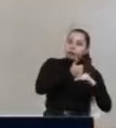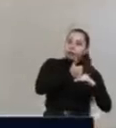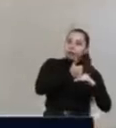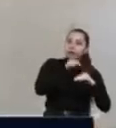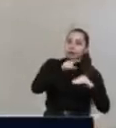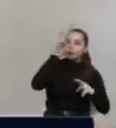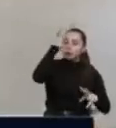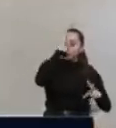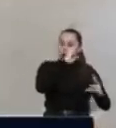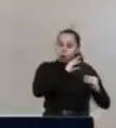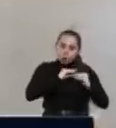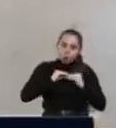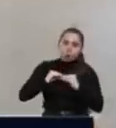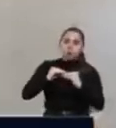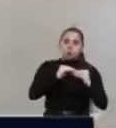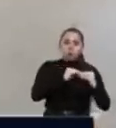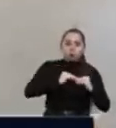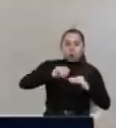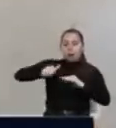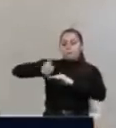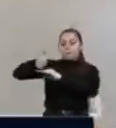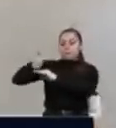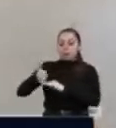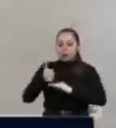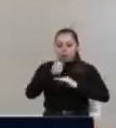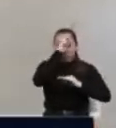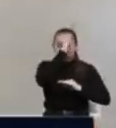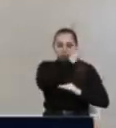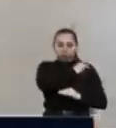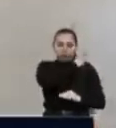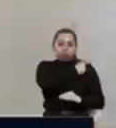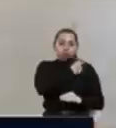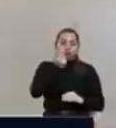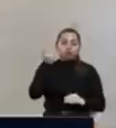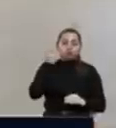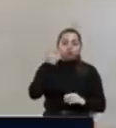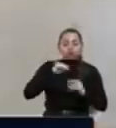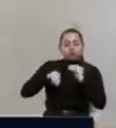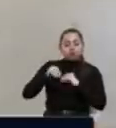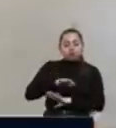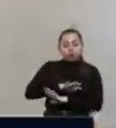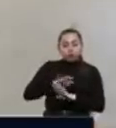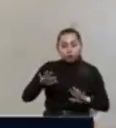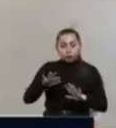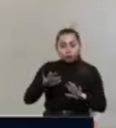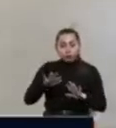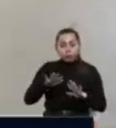En un acuerdo de comandantes que acabamos de realizar,